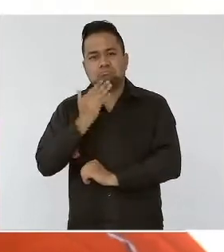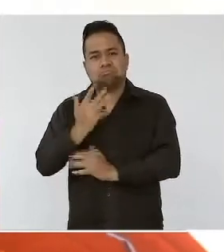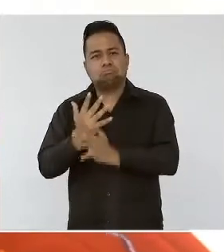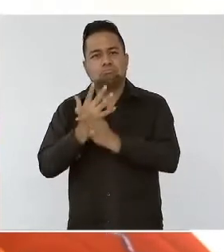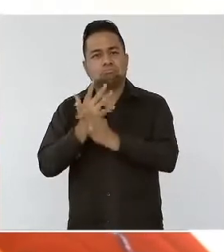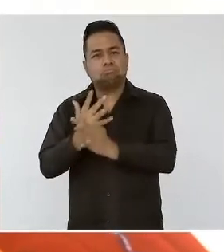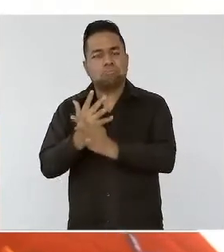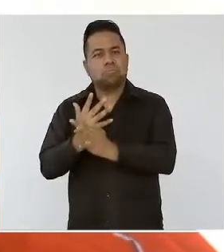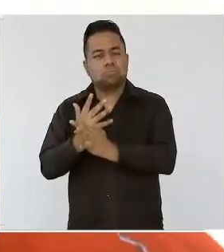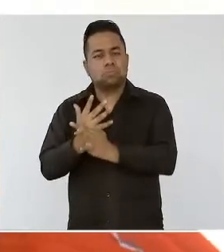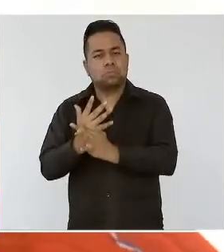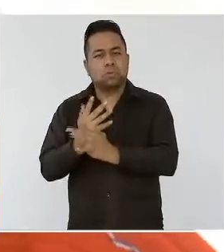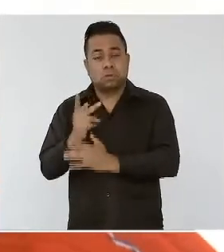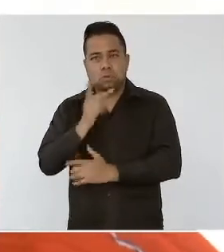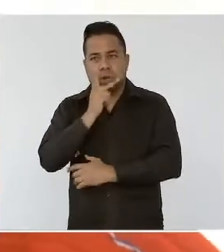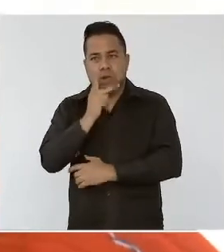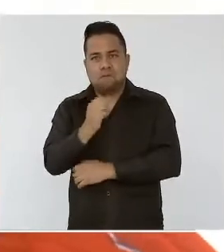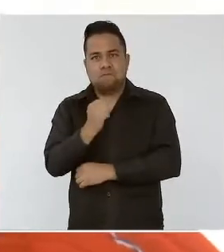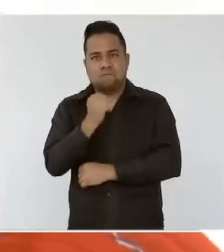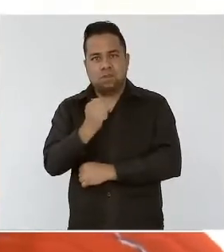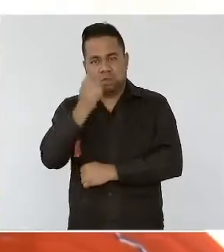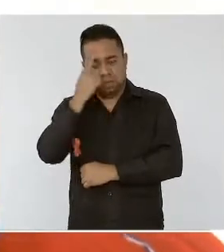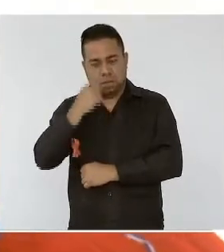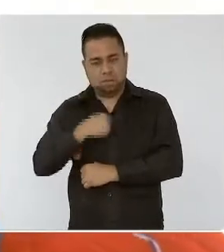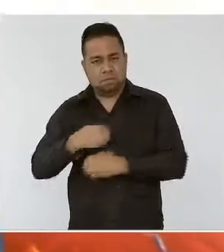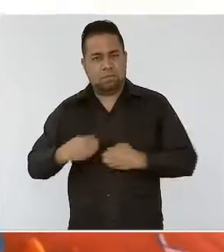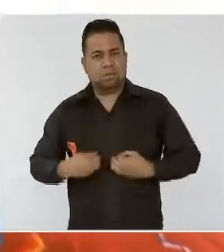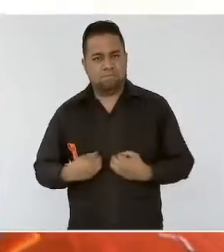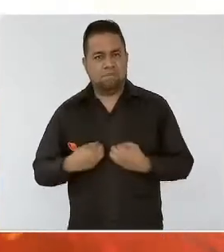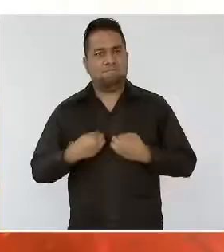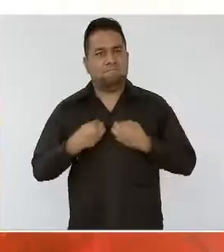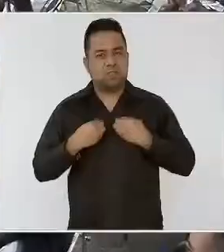Palabras muy potentes para mi vida.